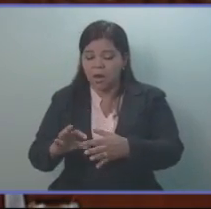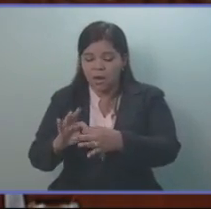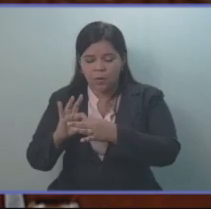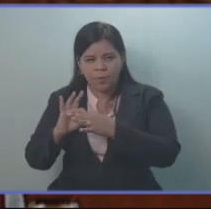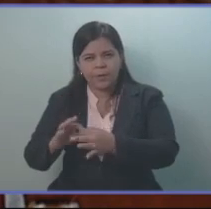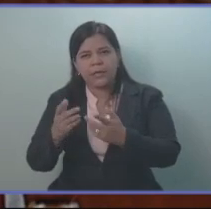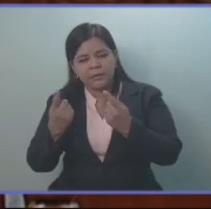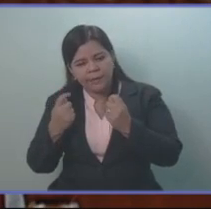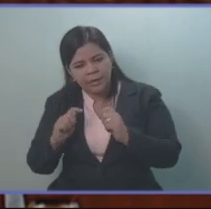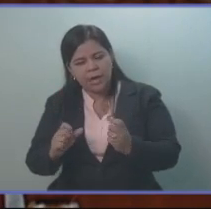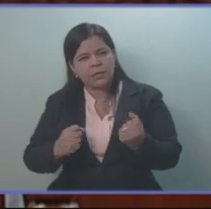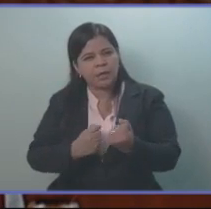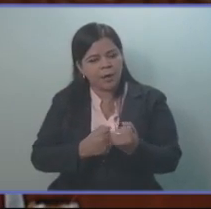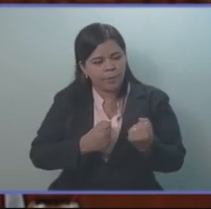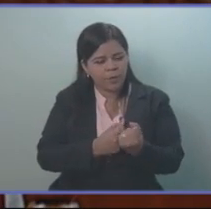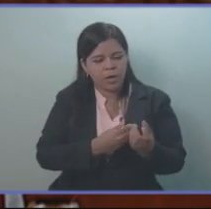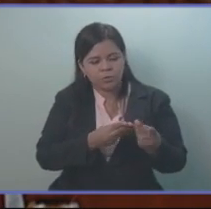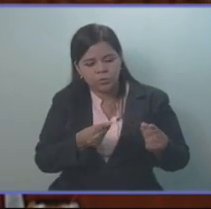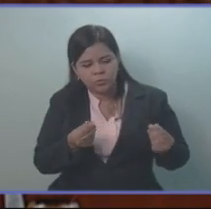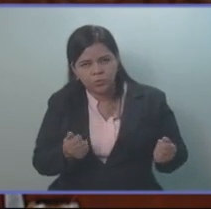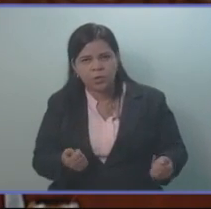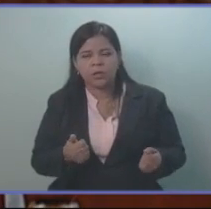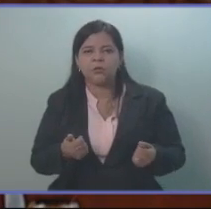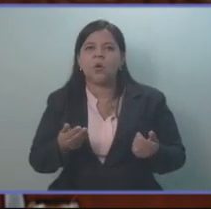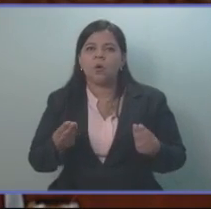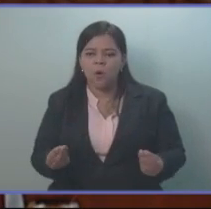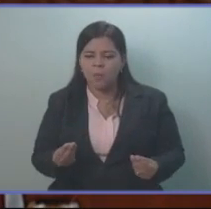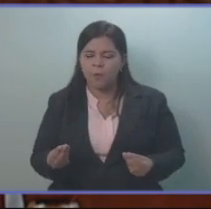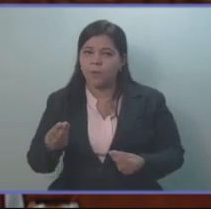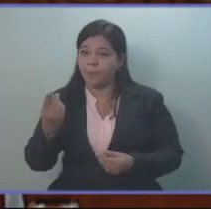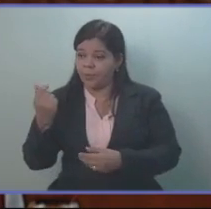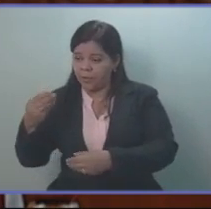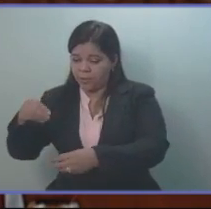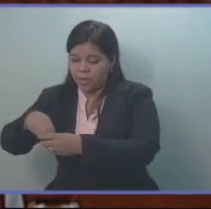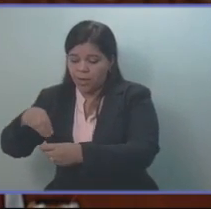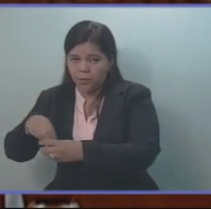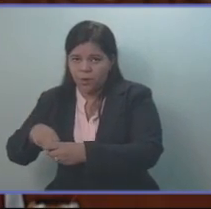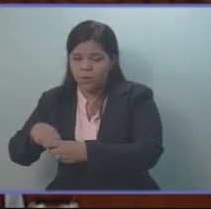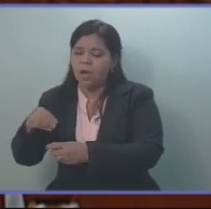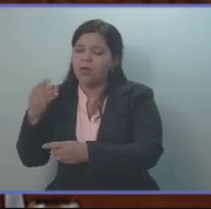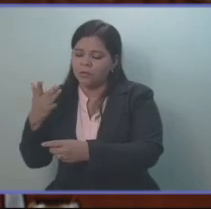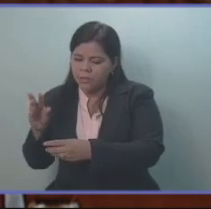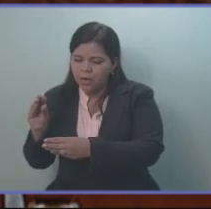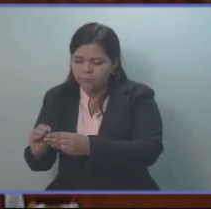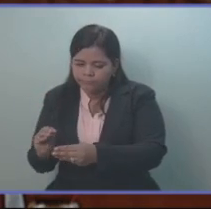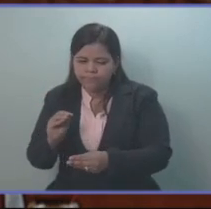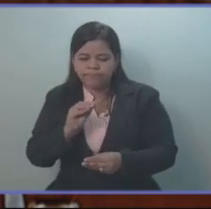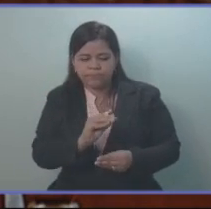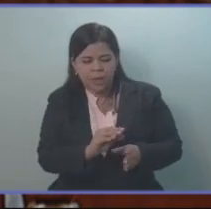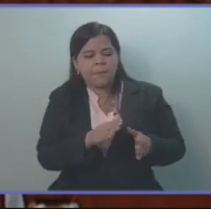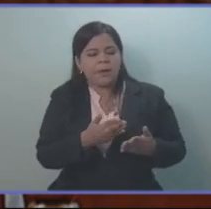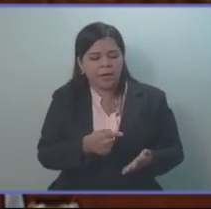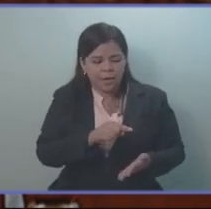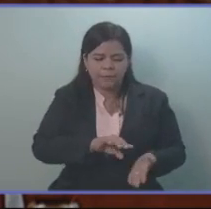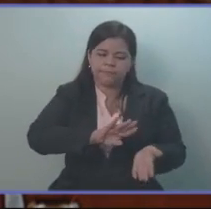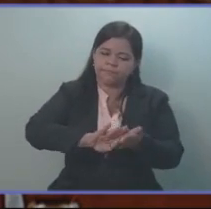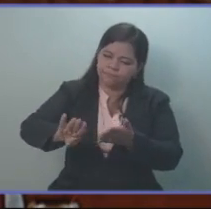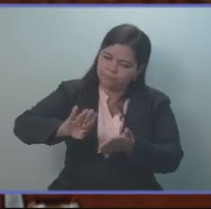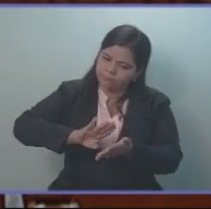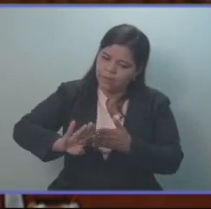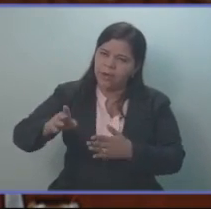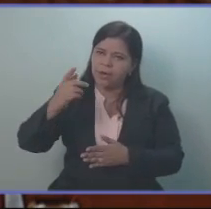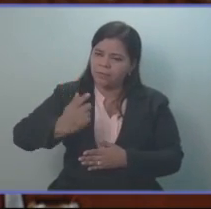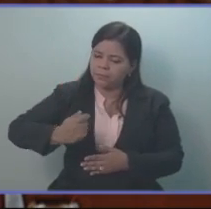procurará resolver el problema mediante el fondo de socorro destinado a cubrir las momentáneas